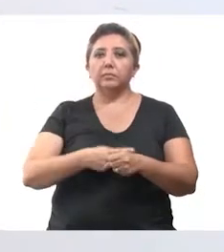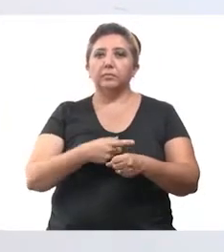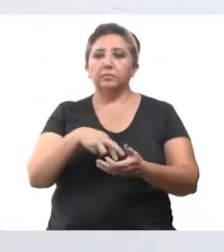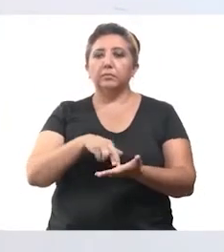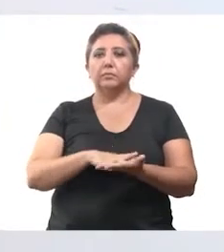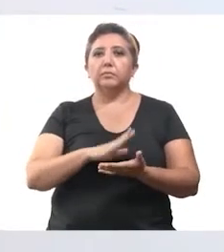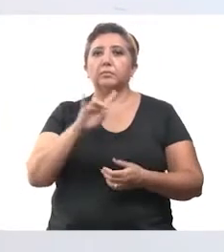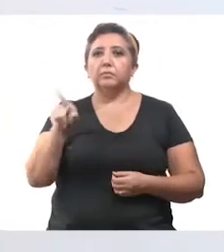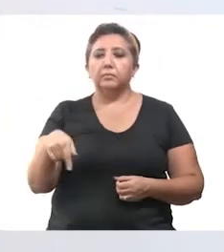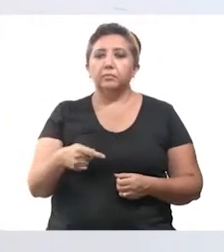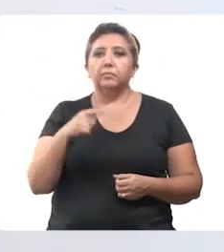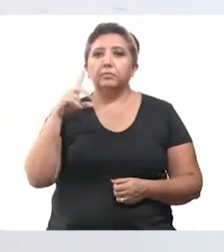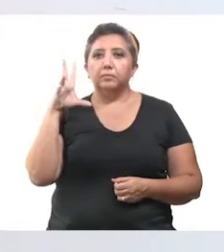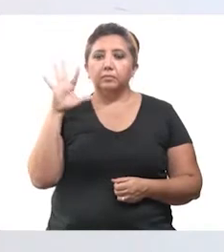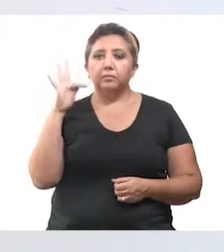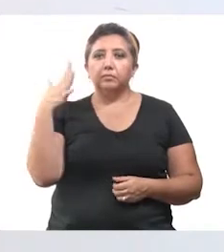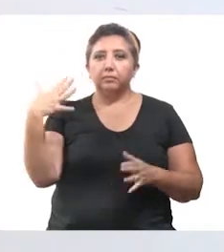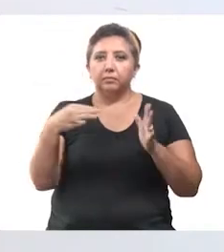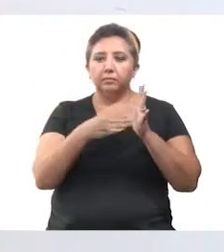de contagios registrados, que son